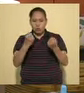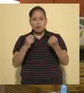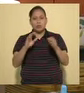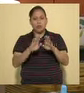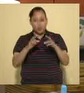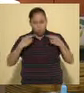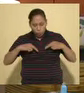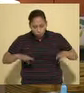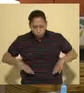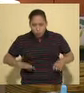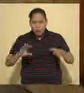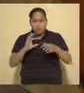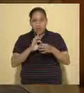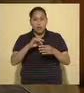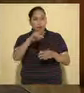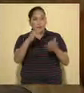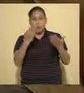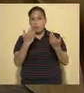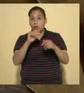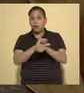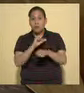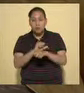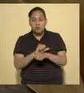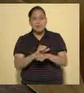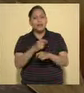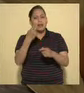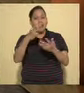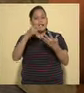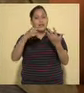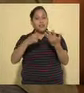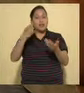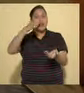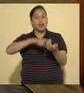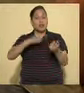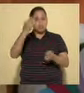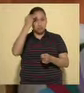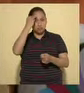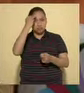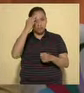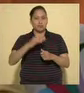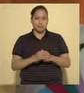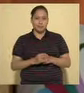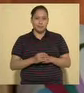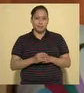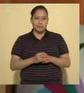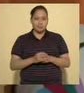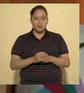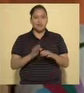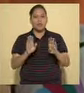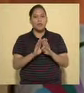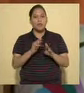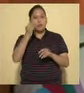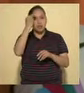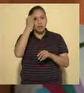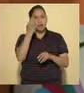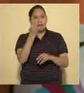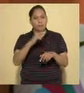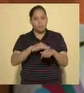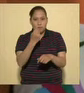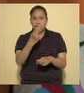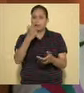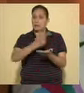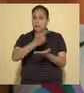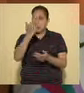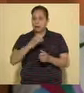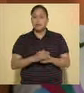de vestir, si no tienes coche, todo está siendo un producto, un efecto de tu frecuencia mental. Y eso es